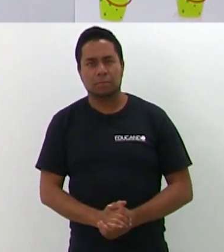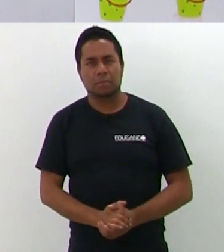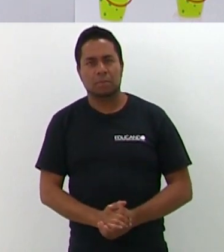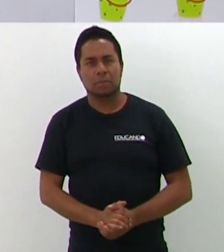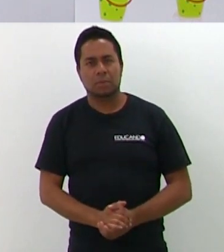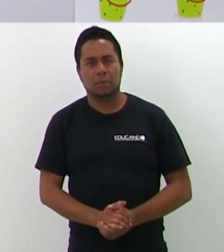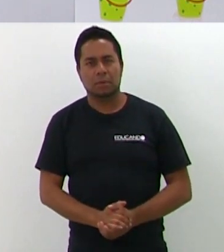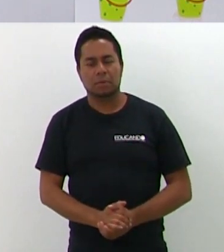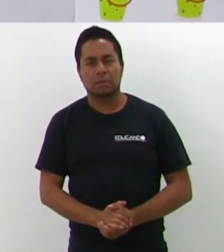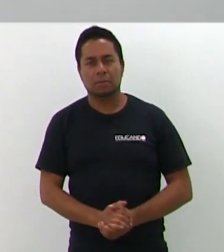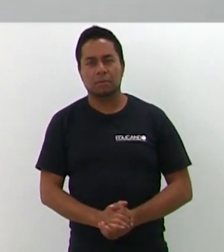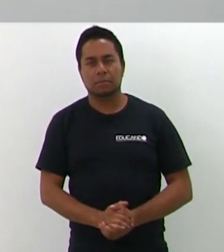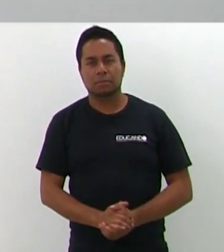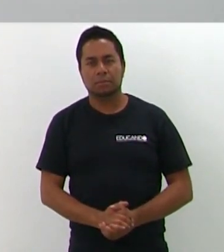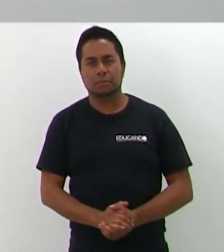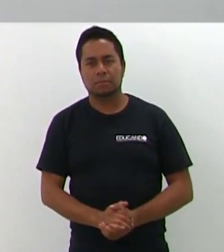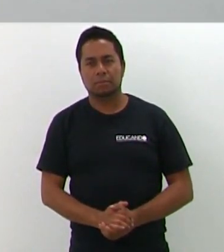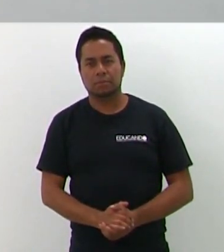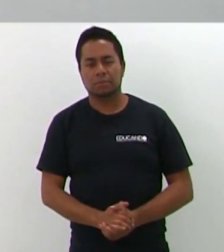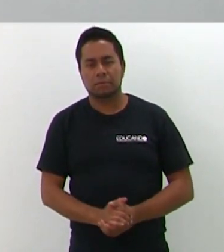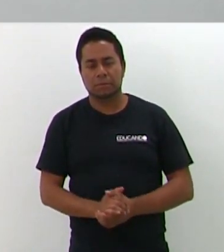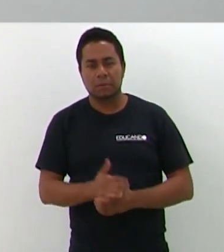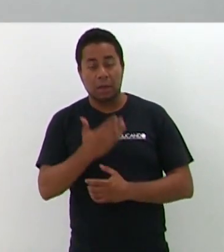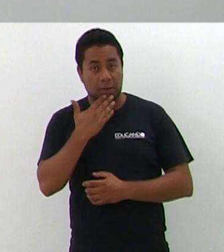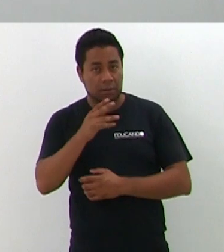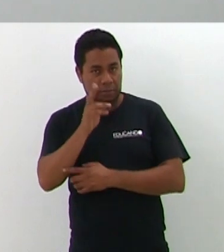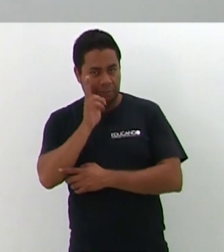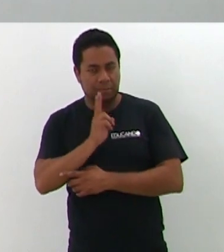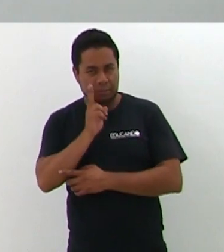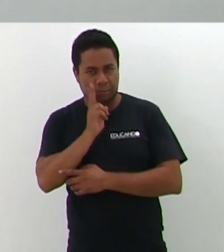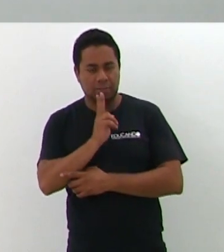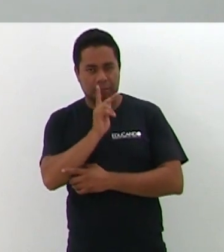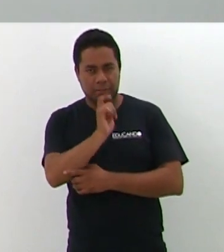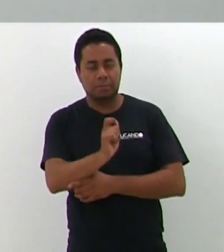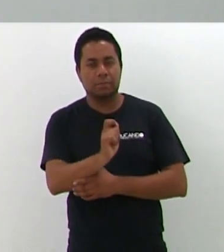¿Negro? Bien. Vamos a ver.